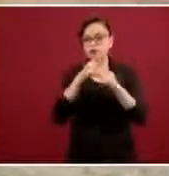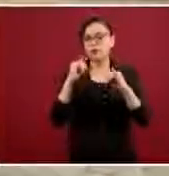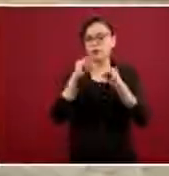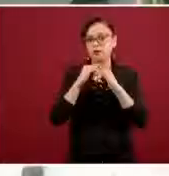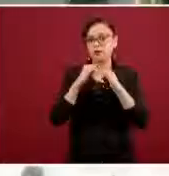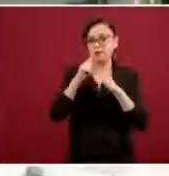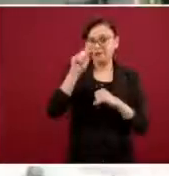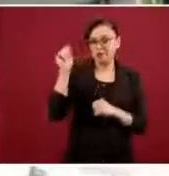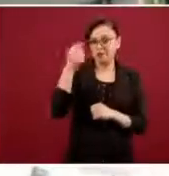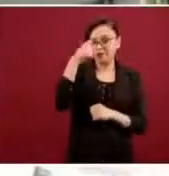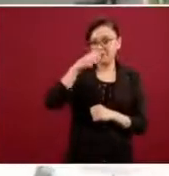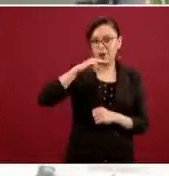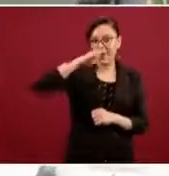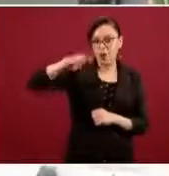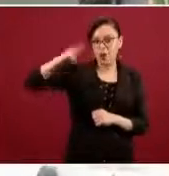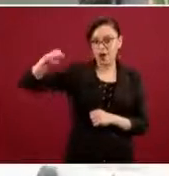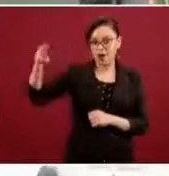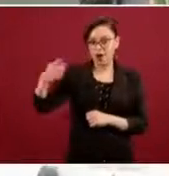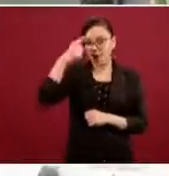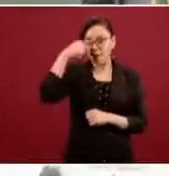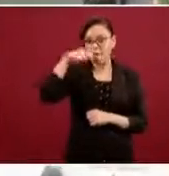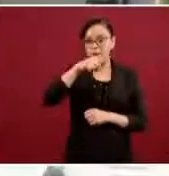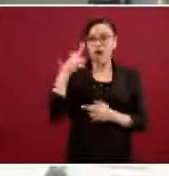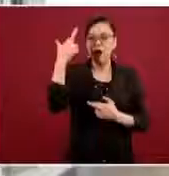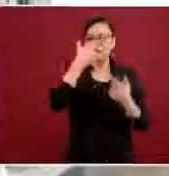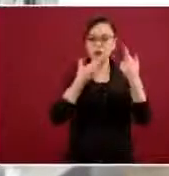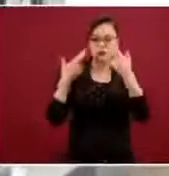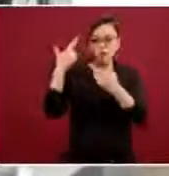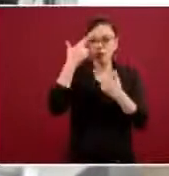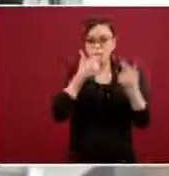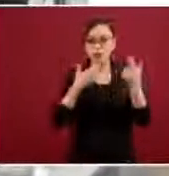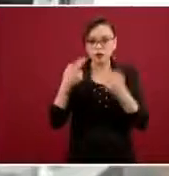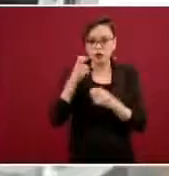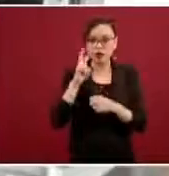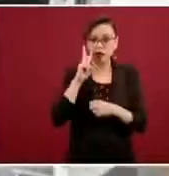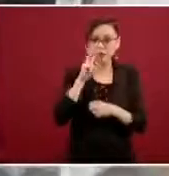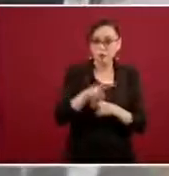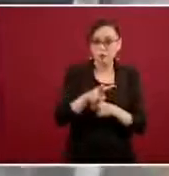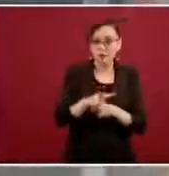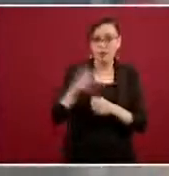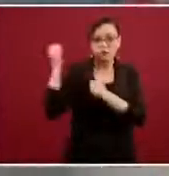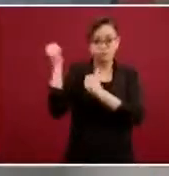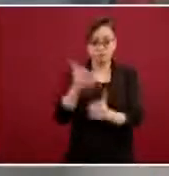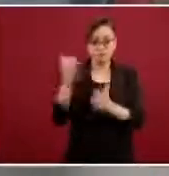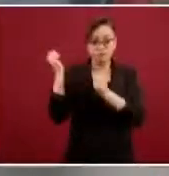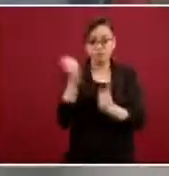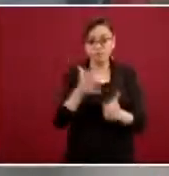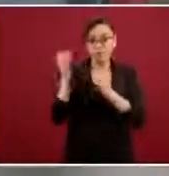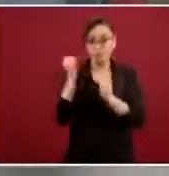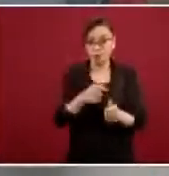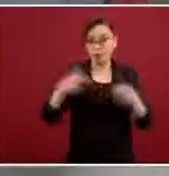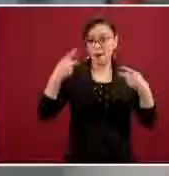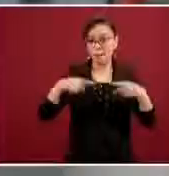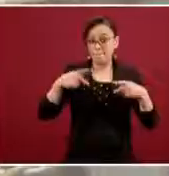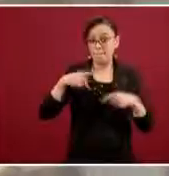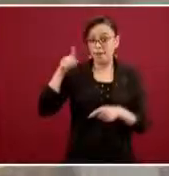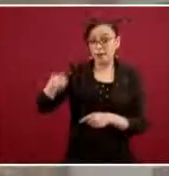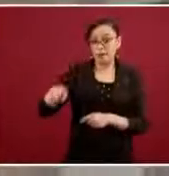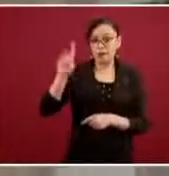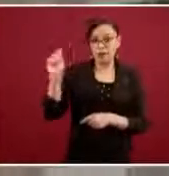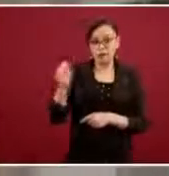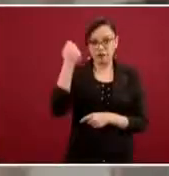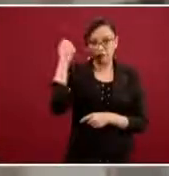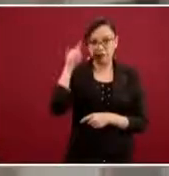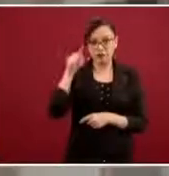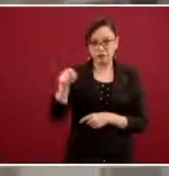de Morelia para iniciar el proceso de diagnóstico. Una vez descargado el equipo, el personal del Tecnológico de Morelia, coordinado